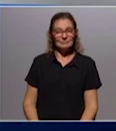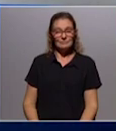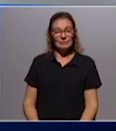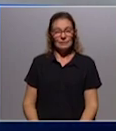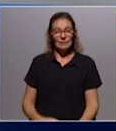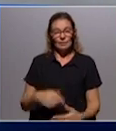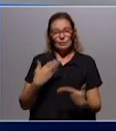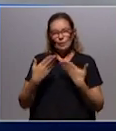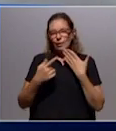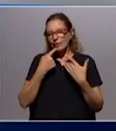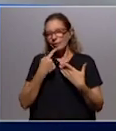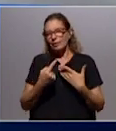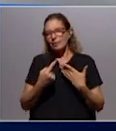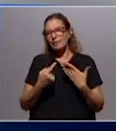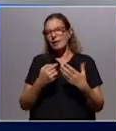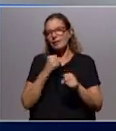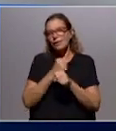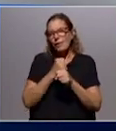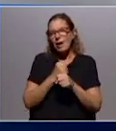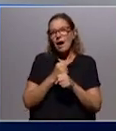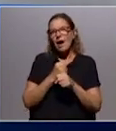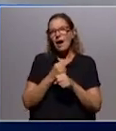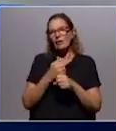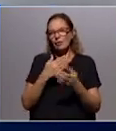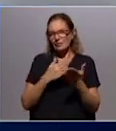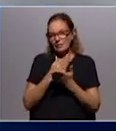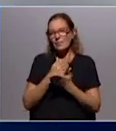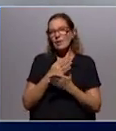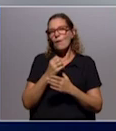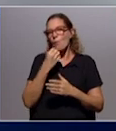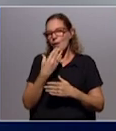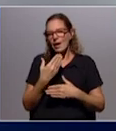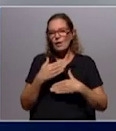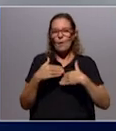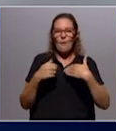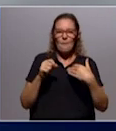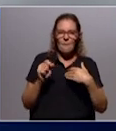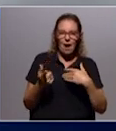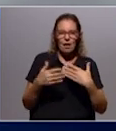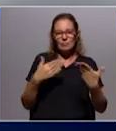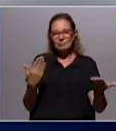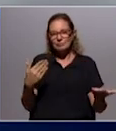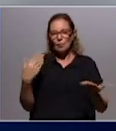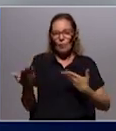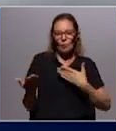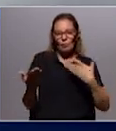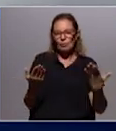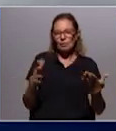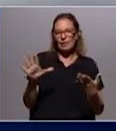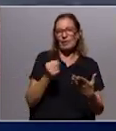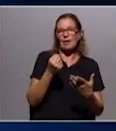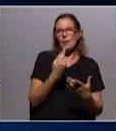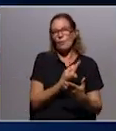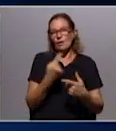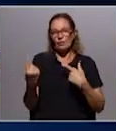el folklore digamos las actividades populares tiene de lo bueno y de lo malo no se trata en este caso de dejar de lado una cosa y quedarse con la